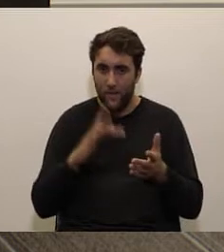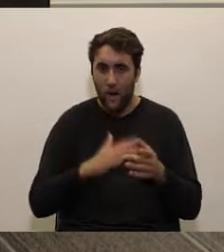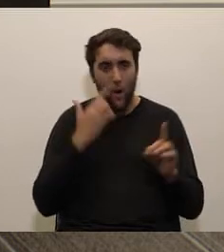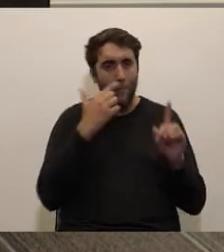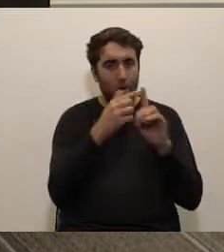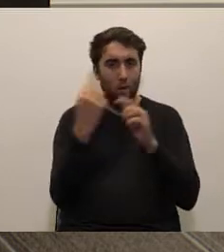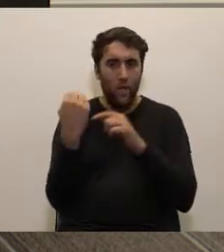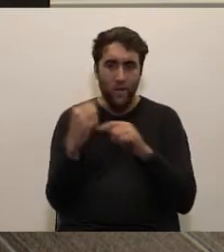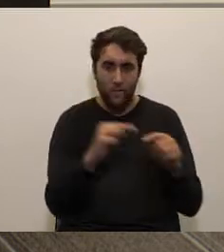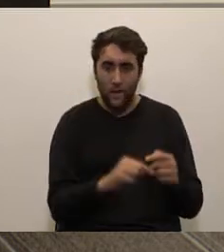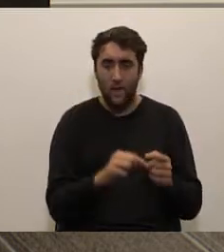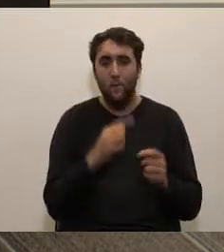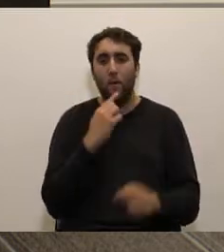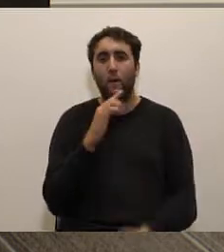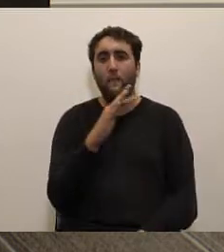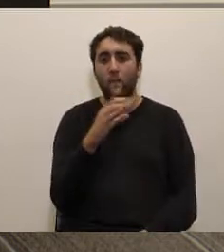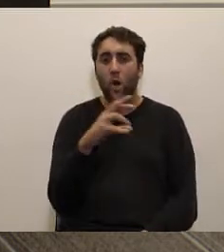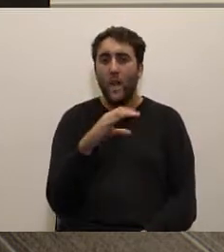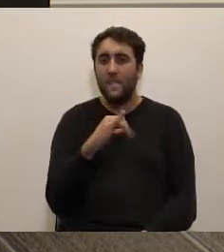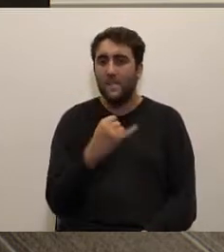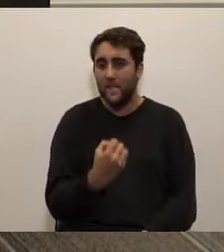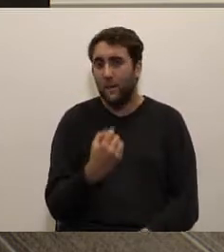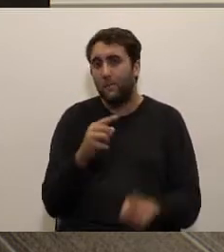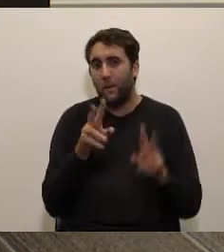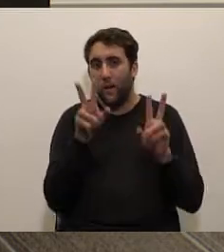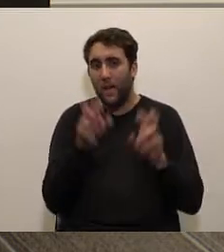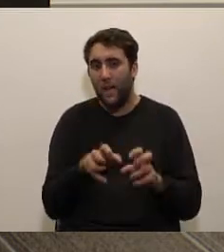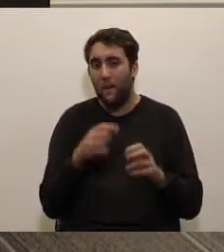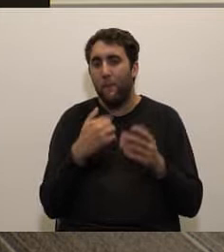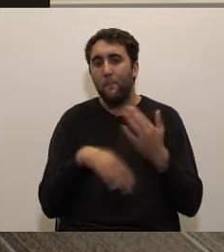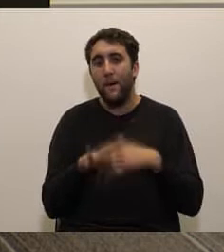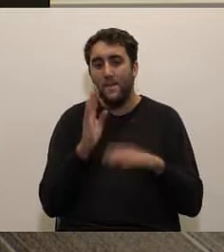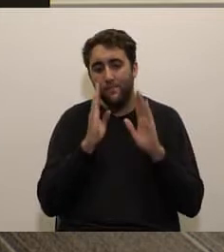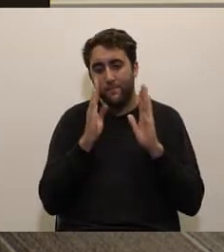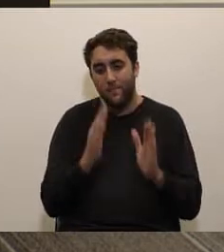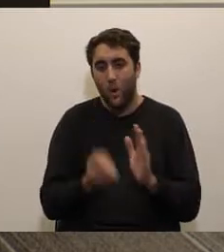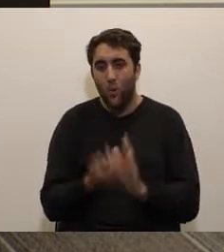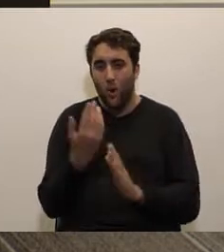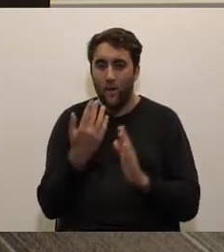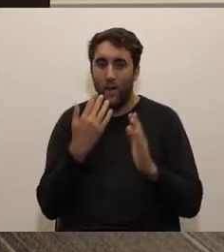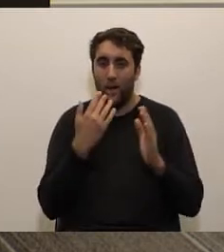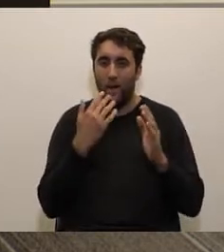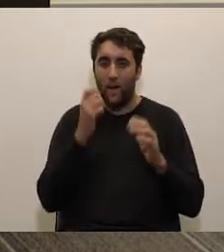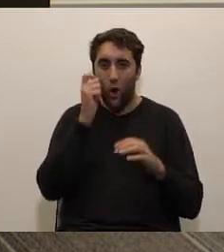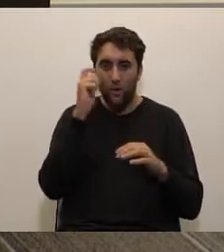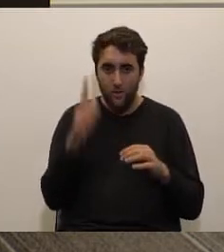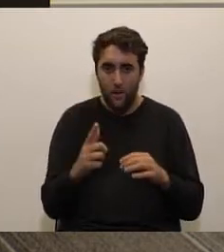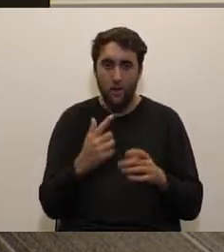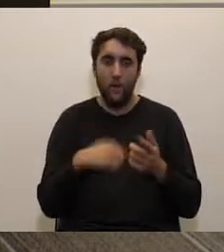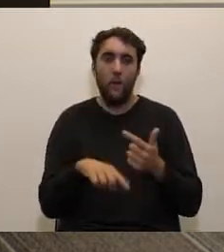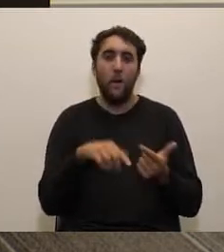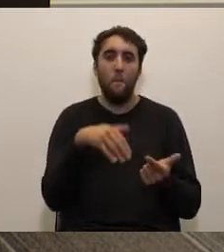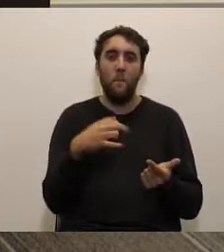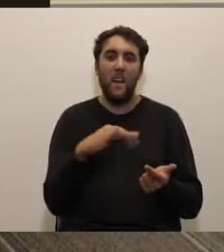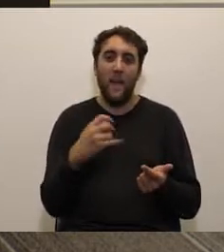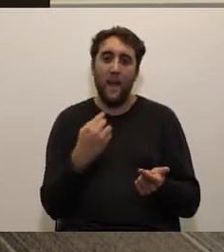hablábamos. Florencia, por ejemplo, con este foco más en tratar de generar conocimiento en torno a una temática concreta, mientras que Mariana,